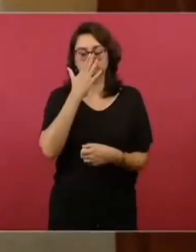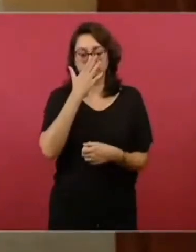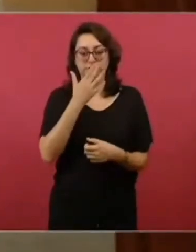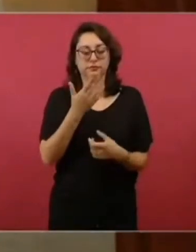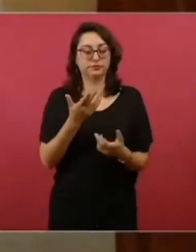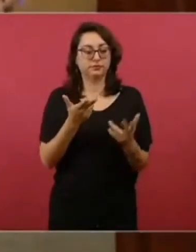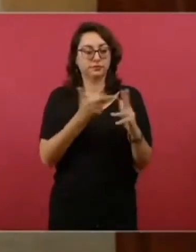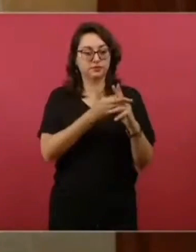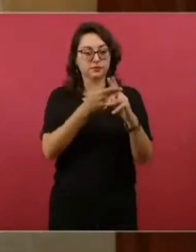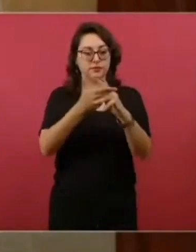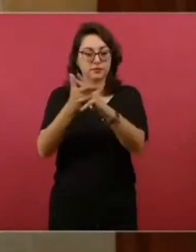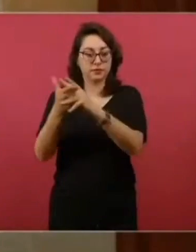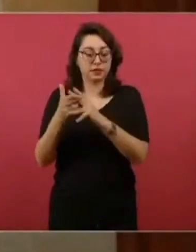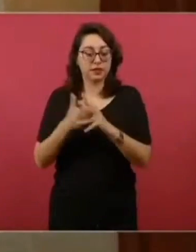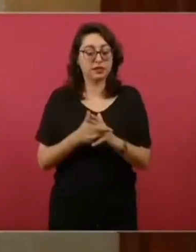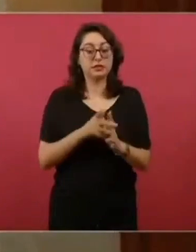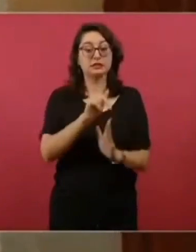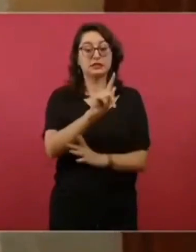75% de estos homicidios